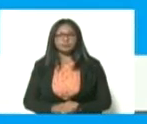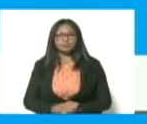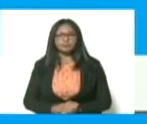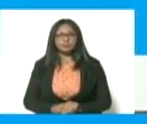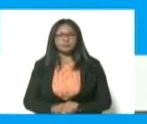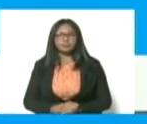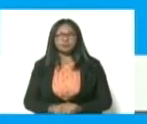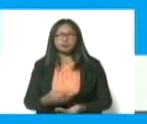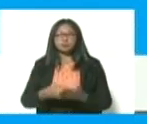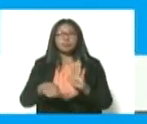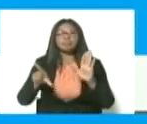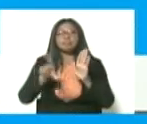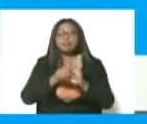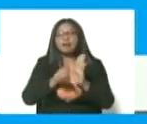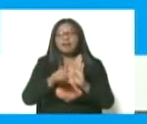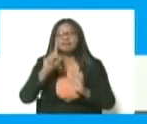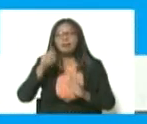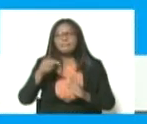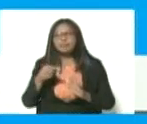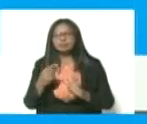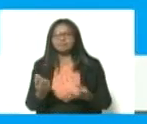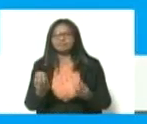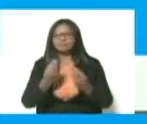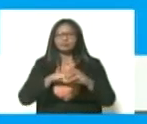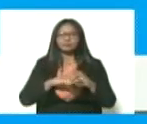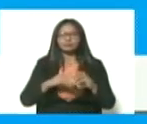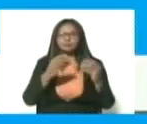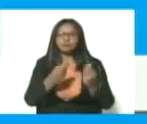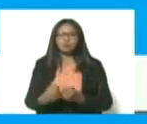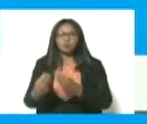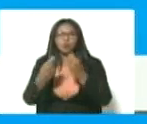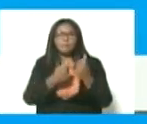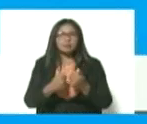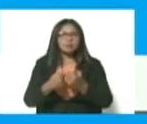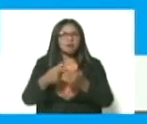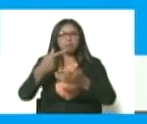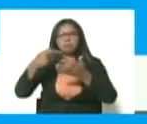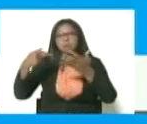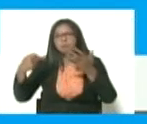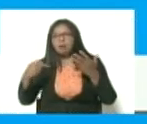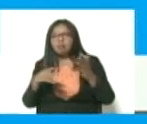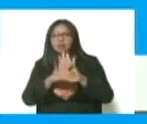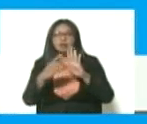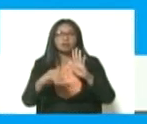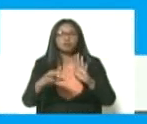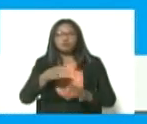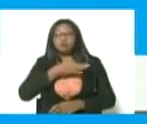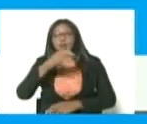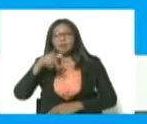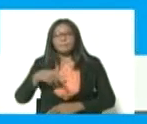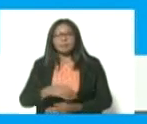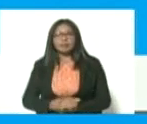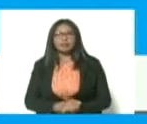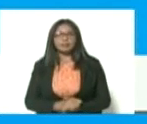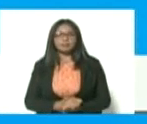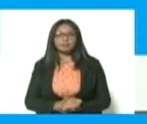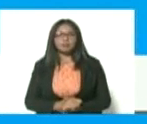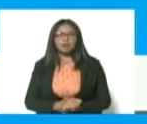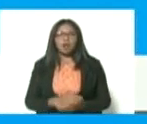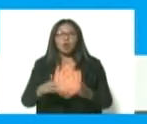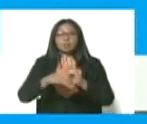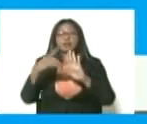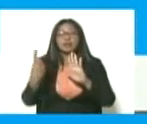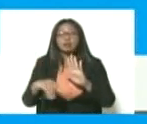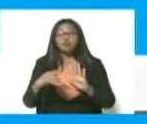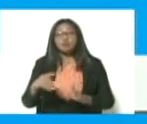compendio de leyes vinculadas a la economía, a las finanzas, al comercio, a los derechos sociales, a los derechos de la mujer, a